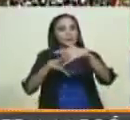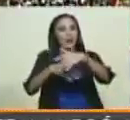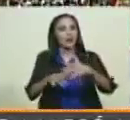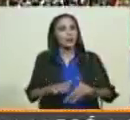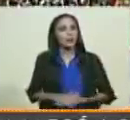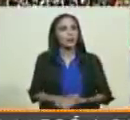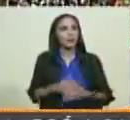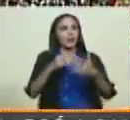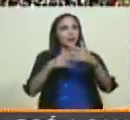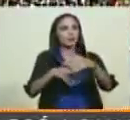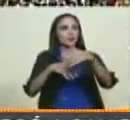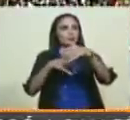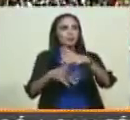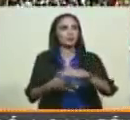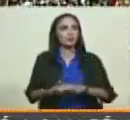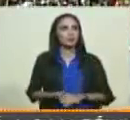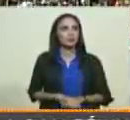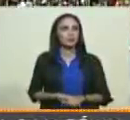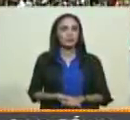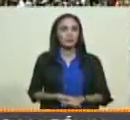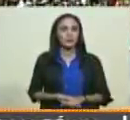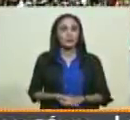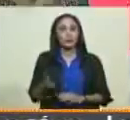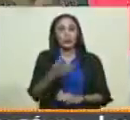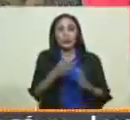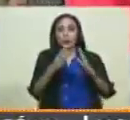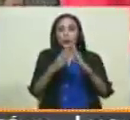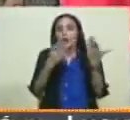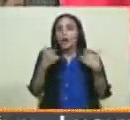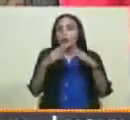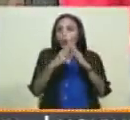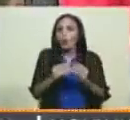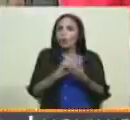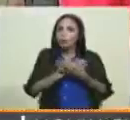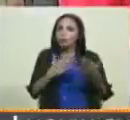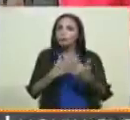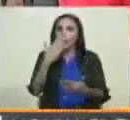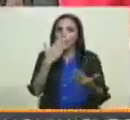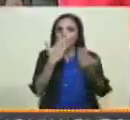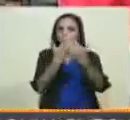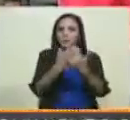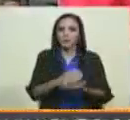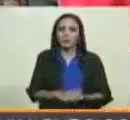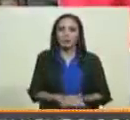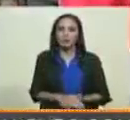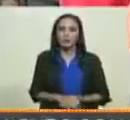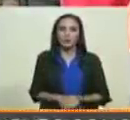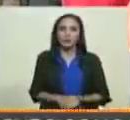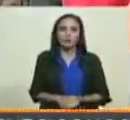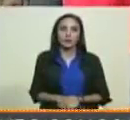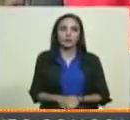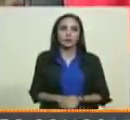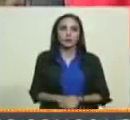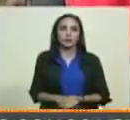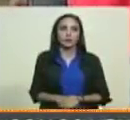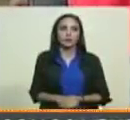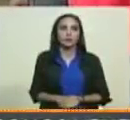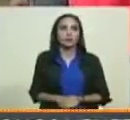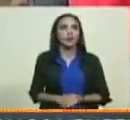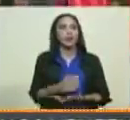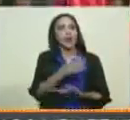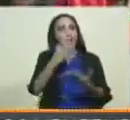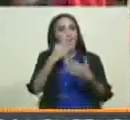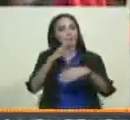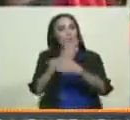siempre en las calles, siempre dispuesto a dar el paso adelante cuando la patria te llama.